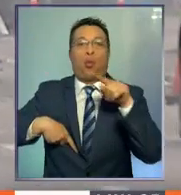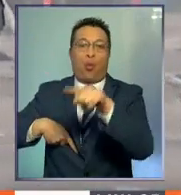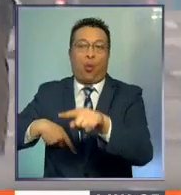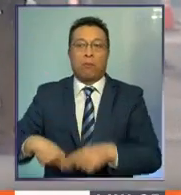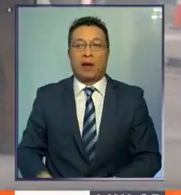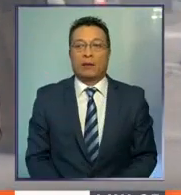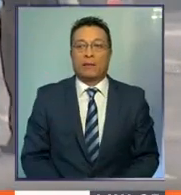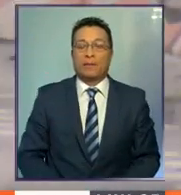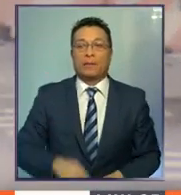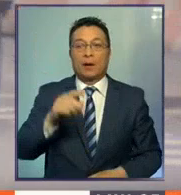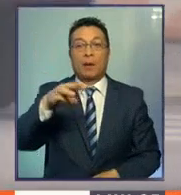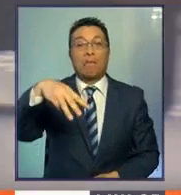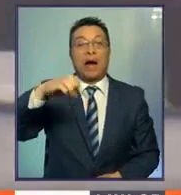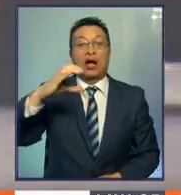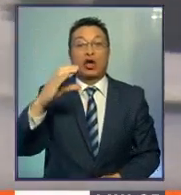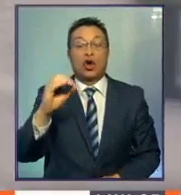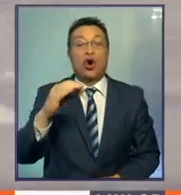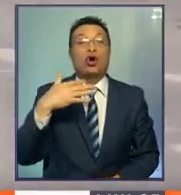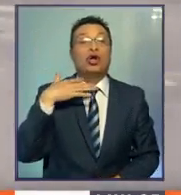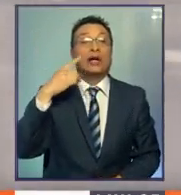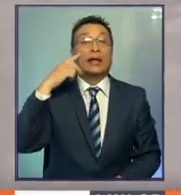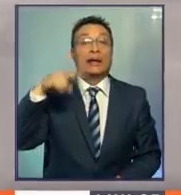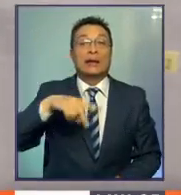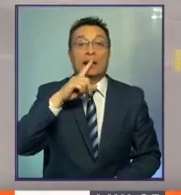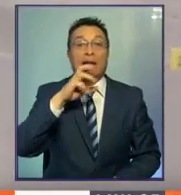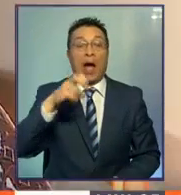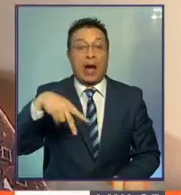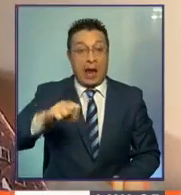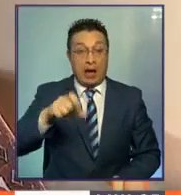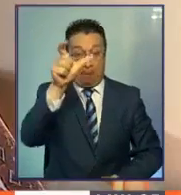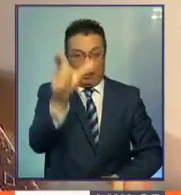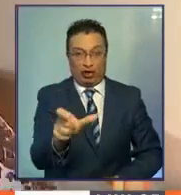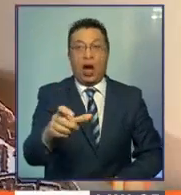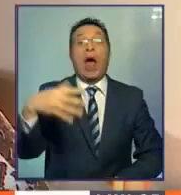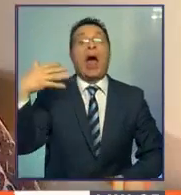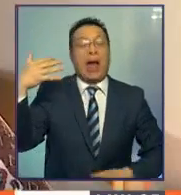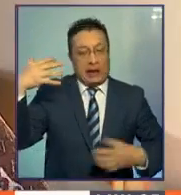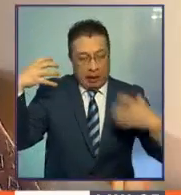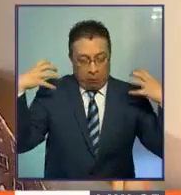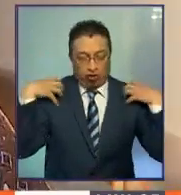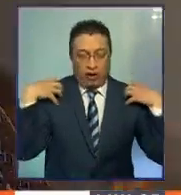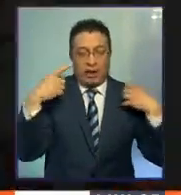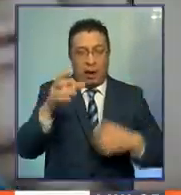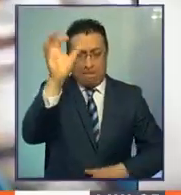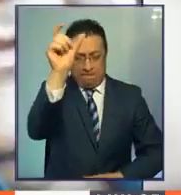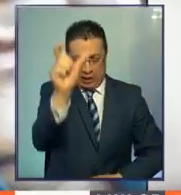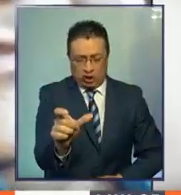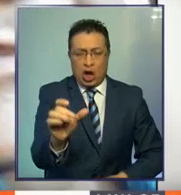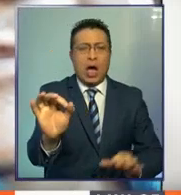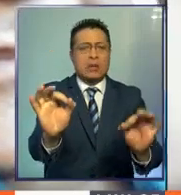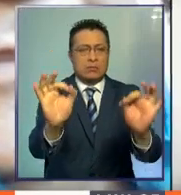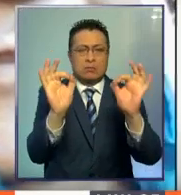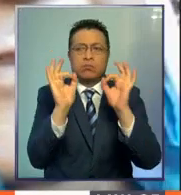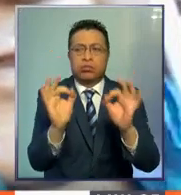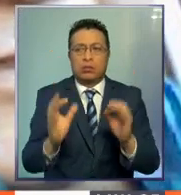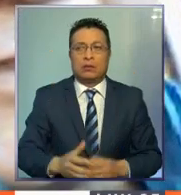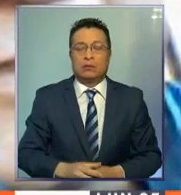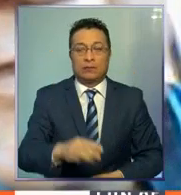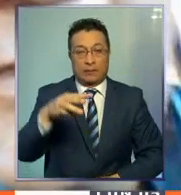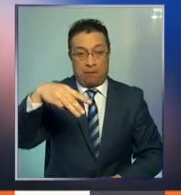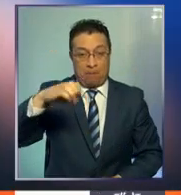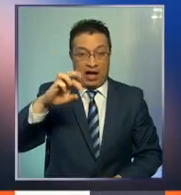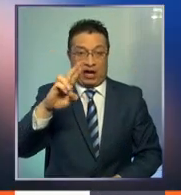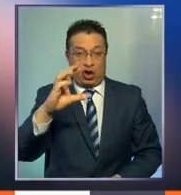Don Marco Quintana era una persona responsable, era una persona intachable. Marco